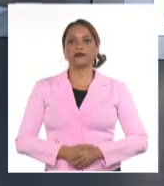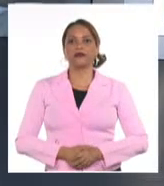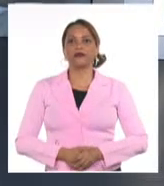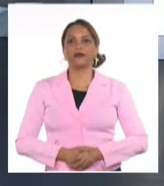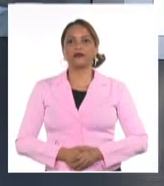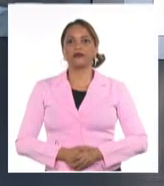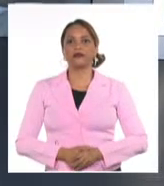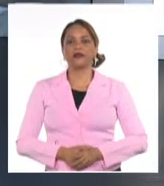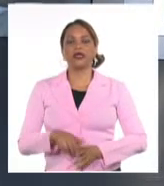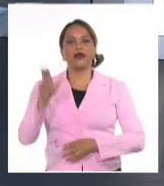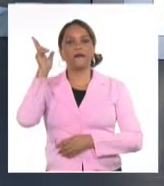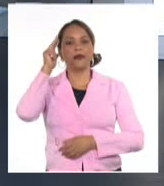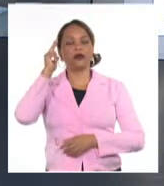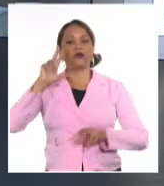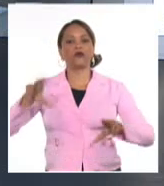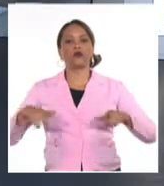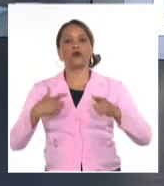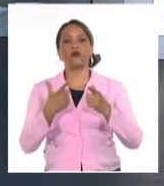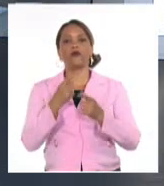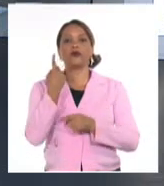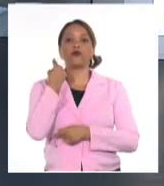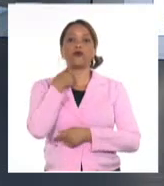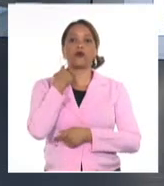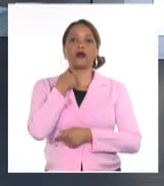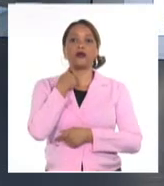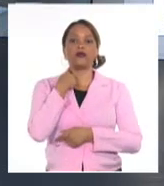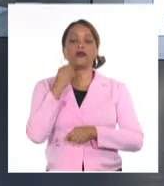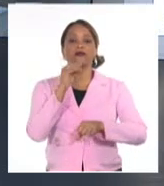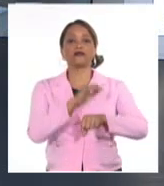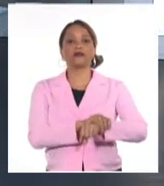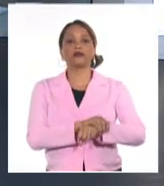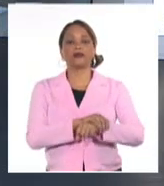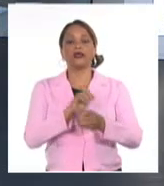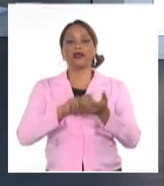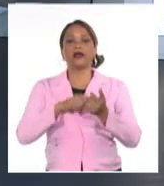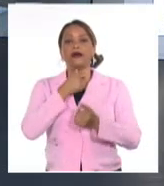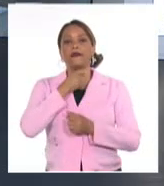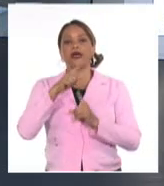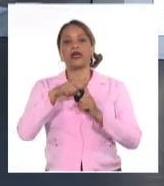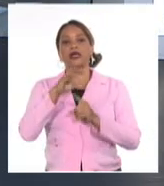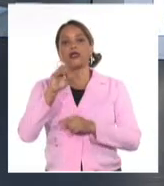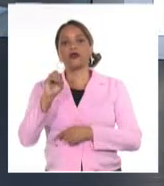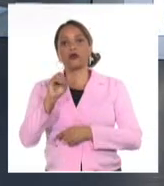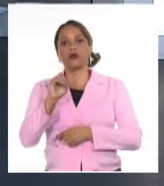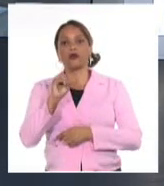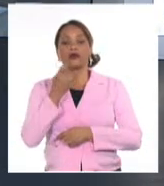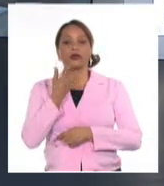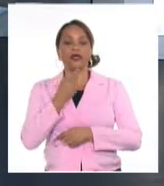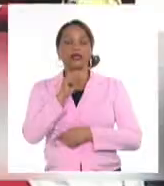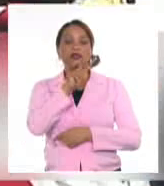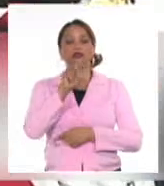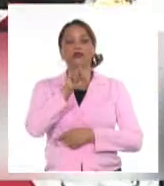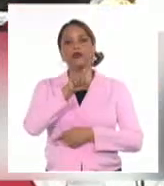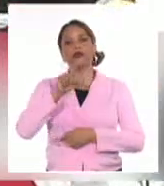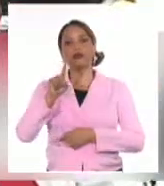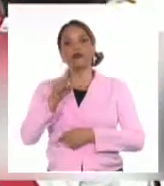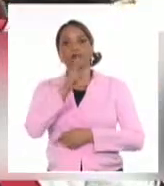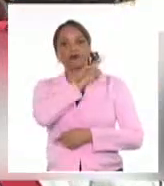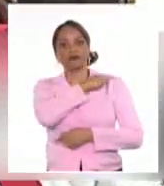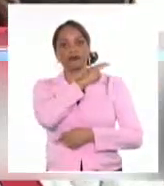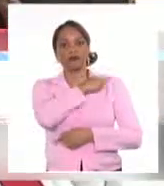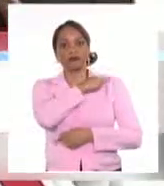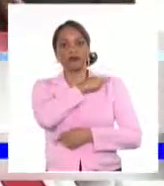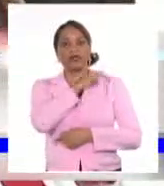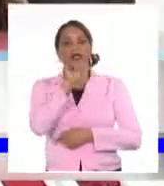Perú cumple un año del derrocamiento y arresto del presidente Pedro Castillo, electo democráticamente en 2021. La mandataria interina Dina